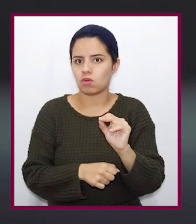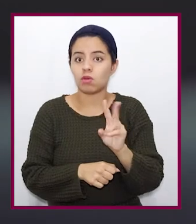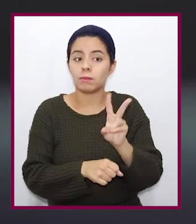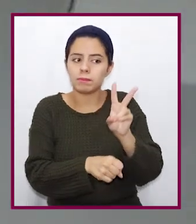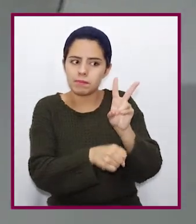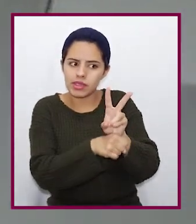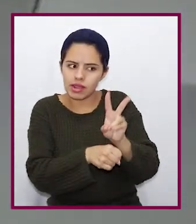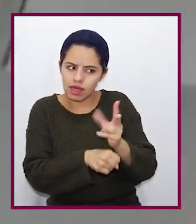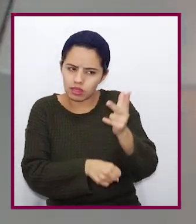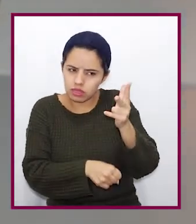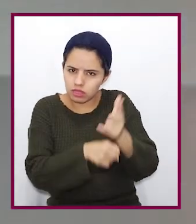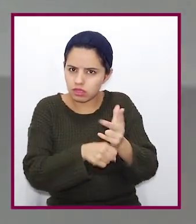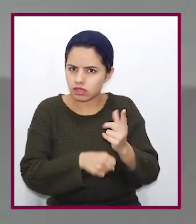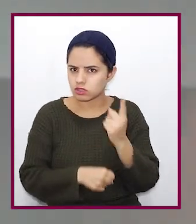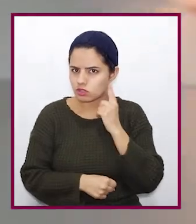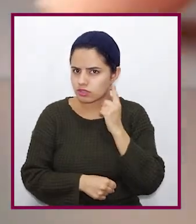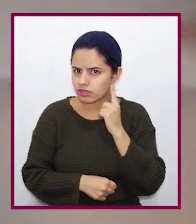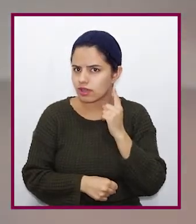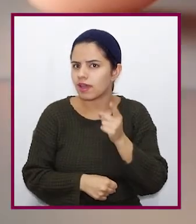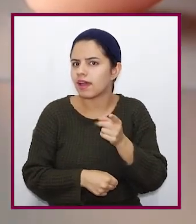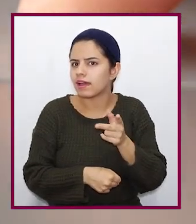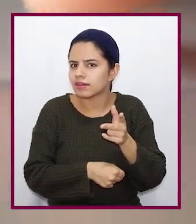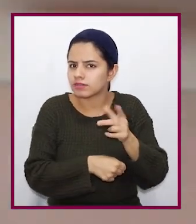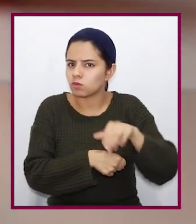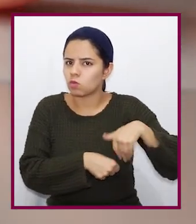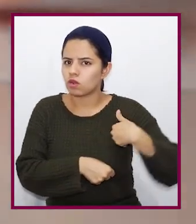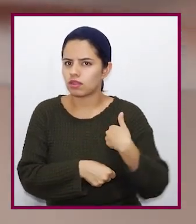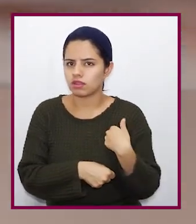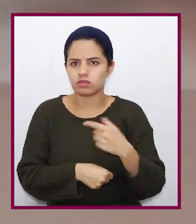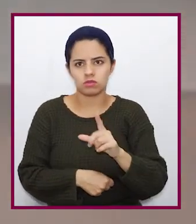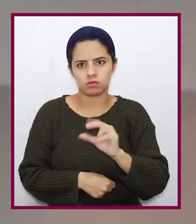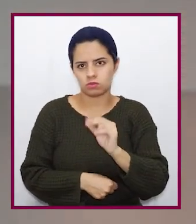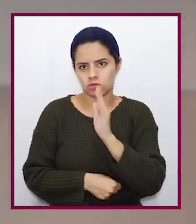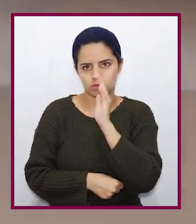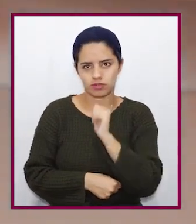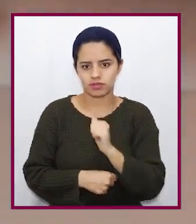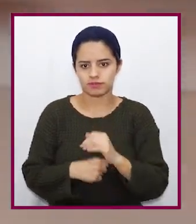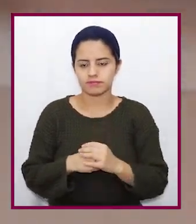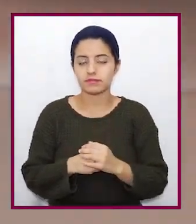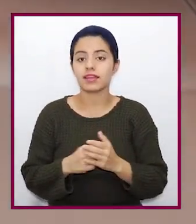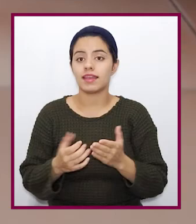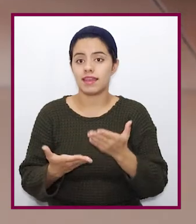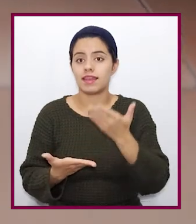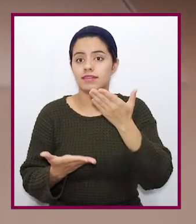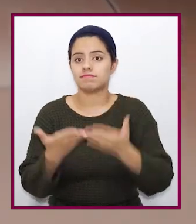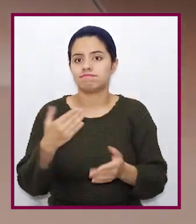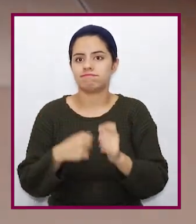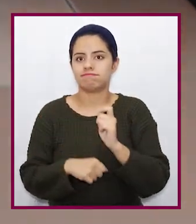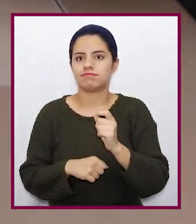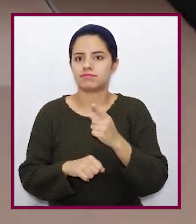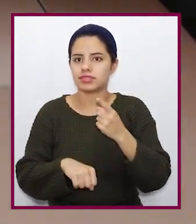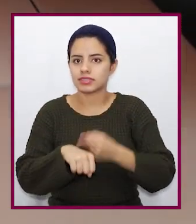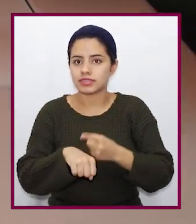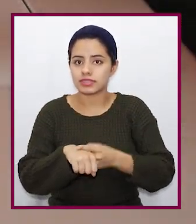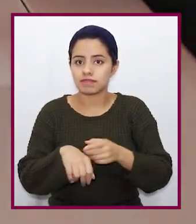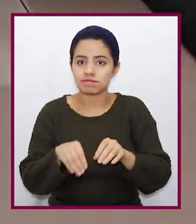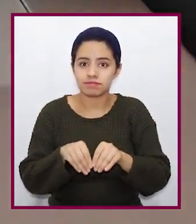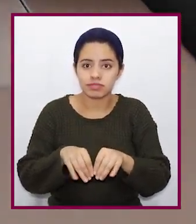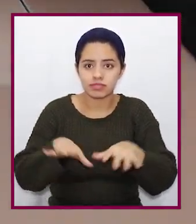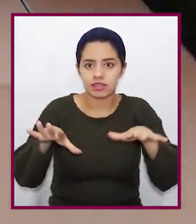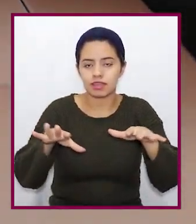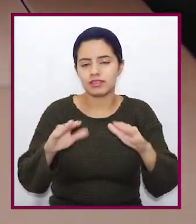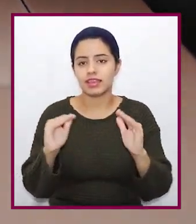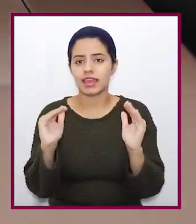grabación de sonidos y en el lugar de trabajo y de geolocalización. Ahora que estamos en tiempos de pandemia y que el trabajo en casa se